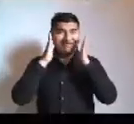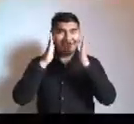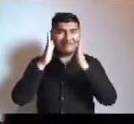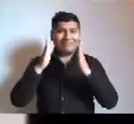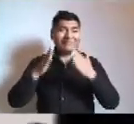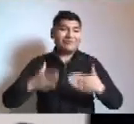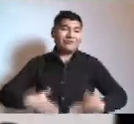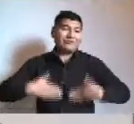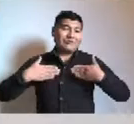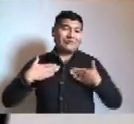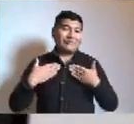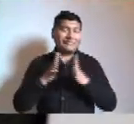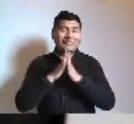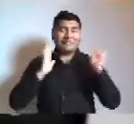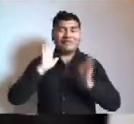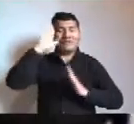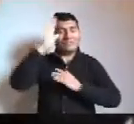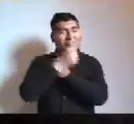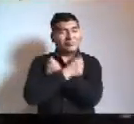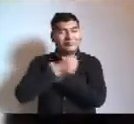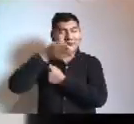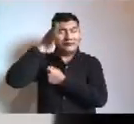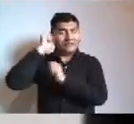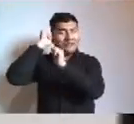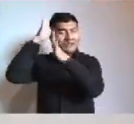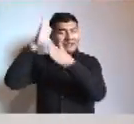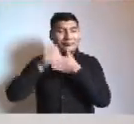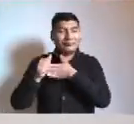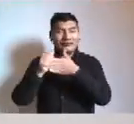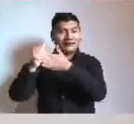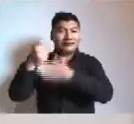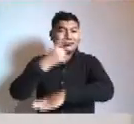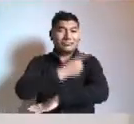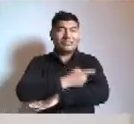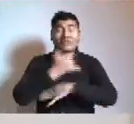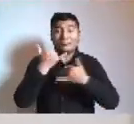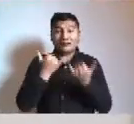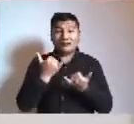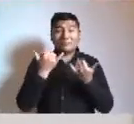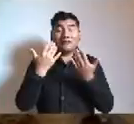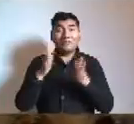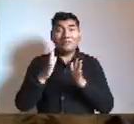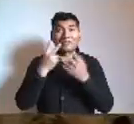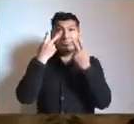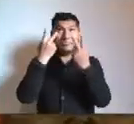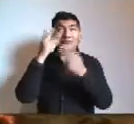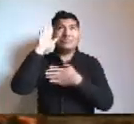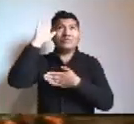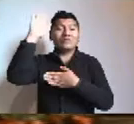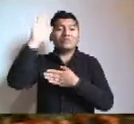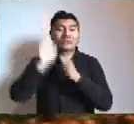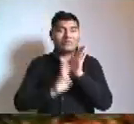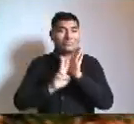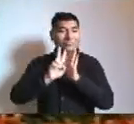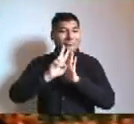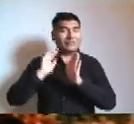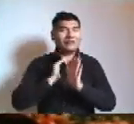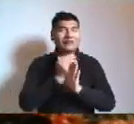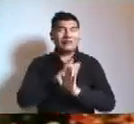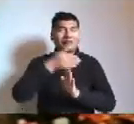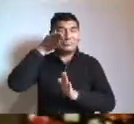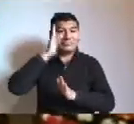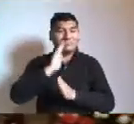La bondad sin límites de Dios Padre es lo que nos guiará el día de hoy, distinguir esa bondad sin límites de nuestro Padre